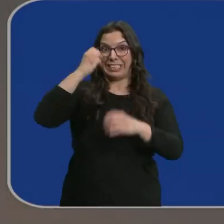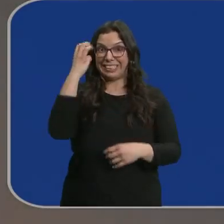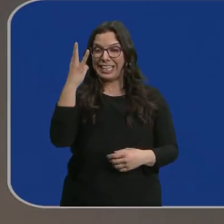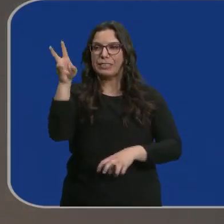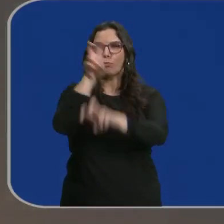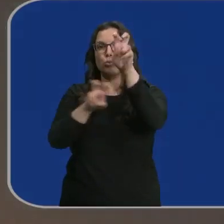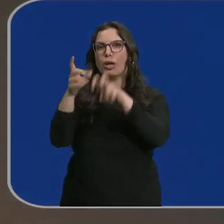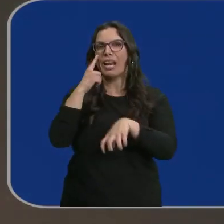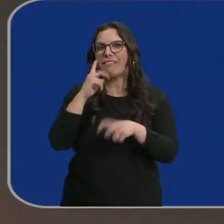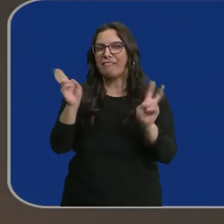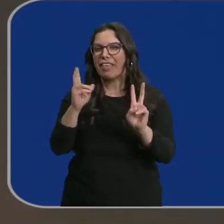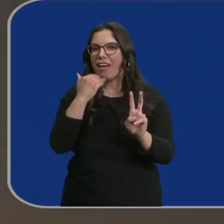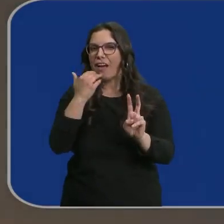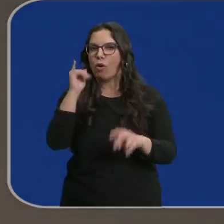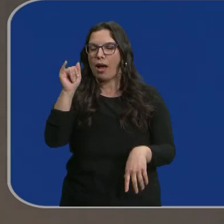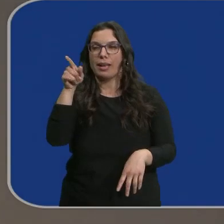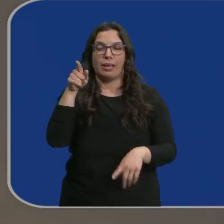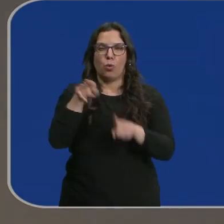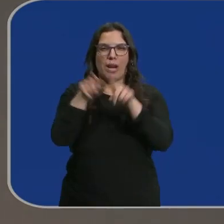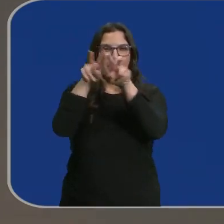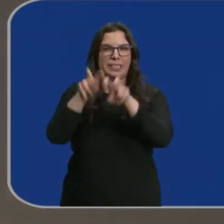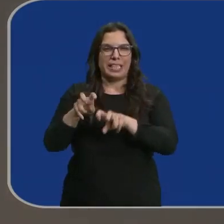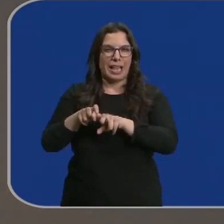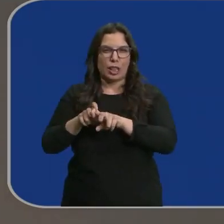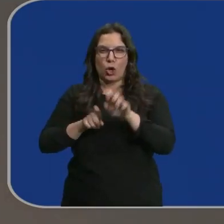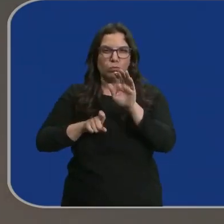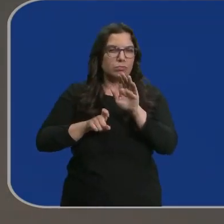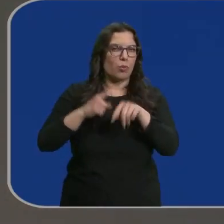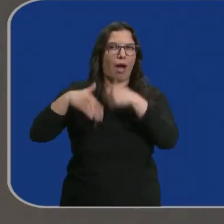Júpiter. Es la misión más ambiciosa de la Agencia Espacial Europea.